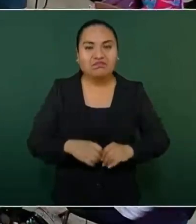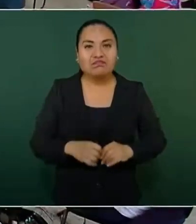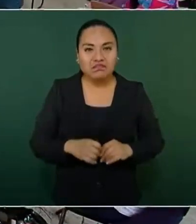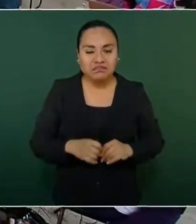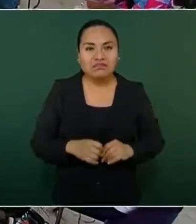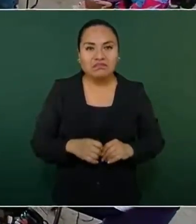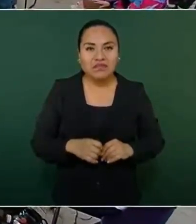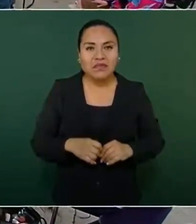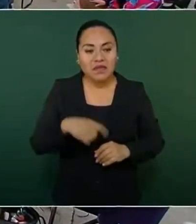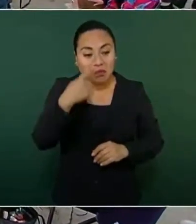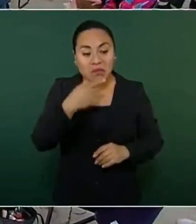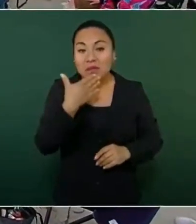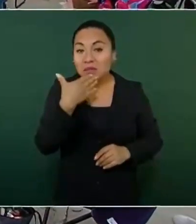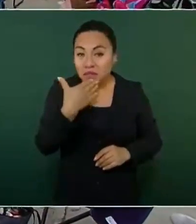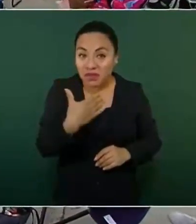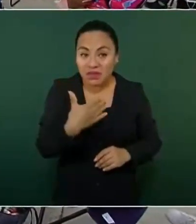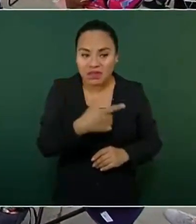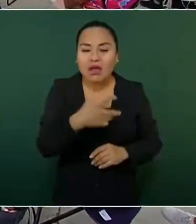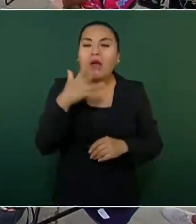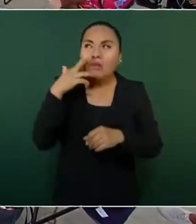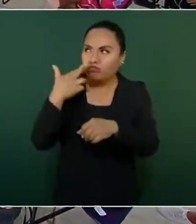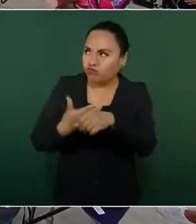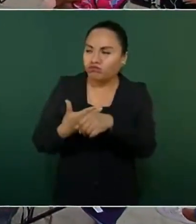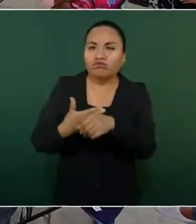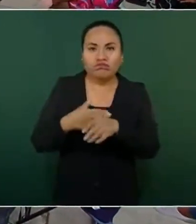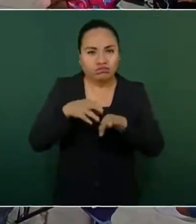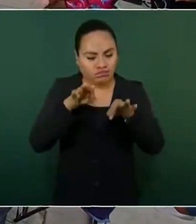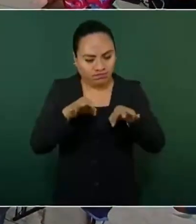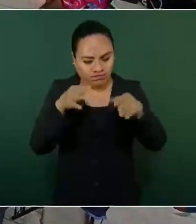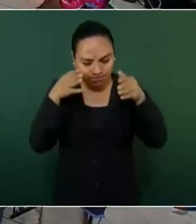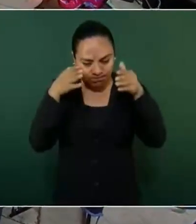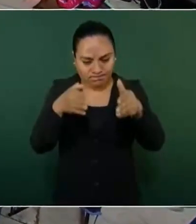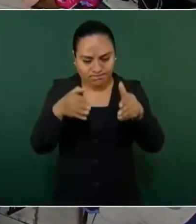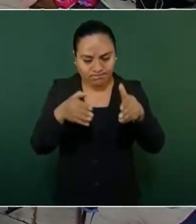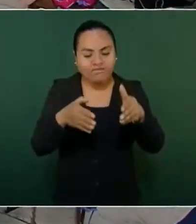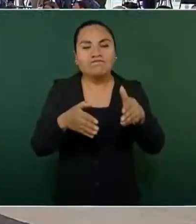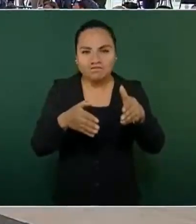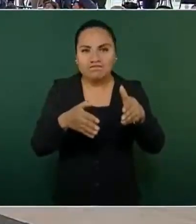a desempeñarse de manera responsable.